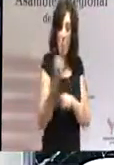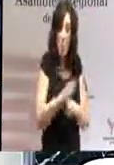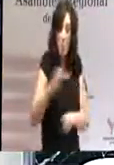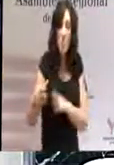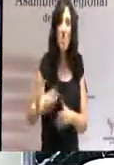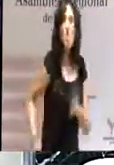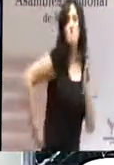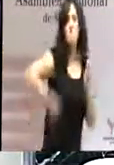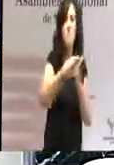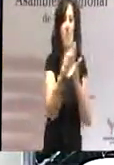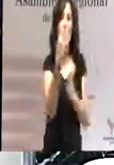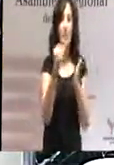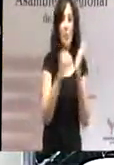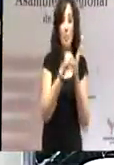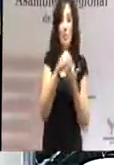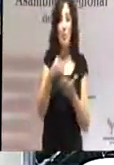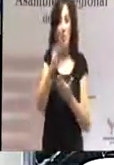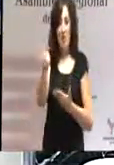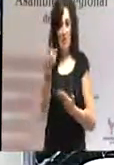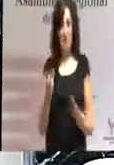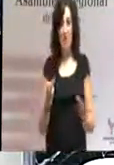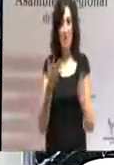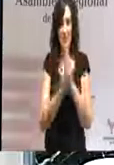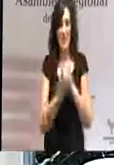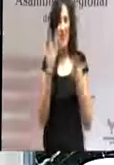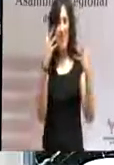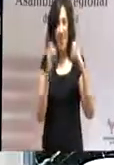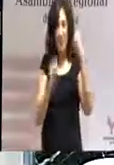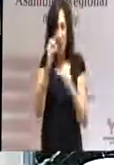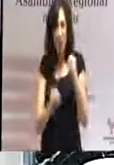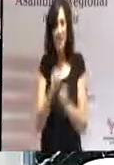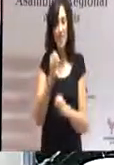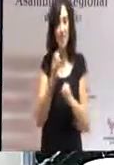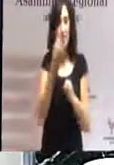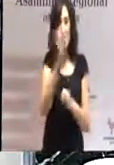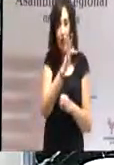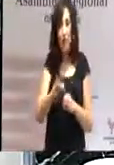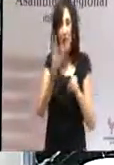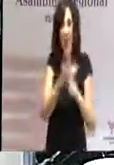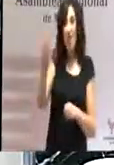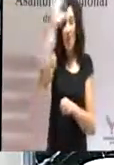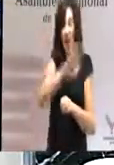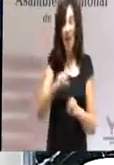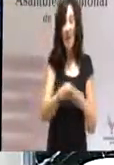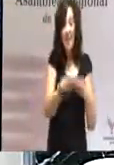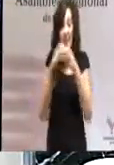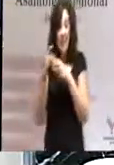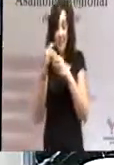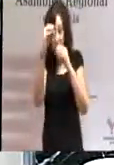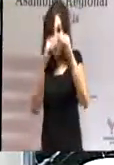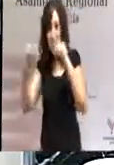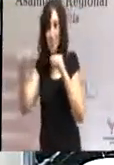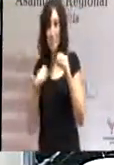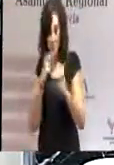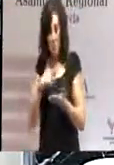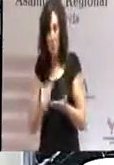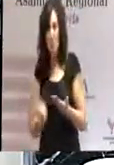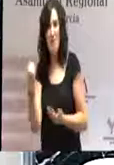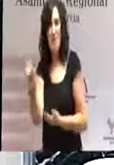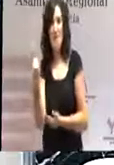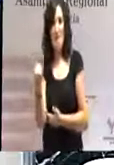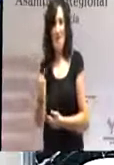4.000 millones de euros. Señorías, el 10% del coste total de la corrupción nacional la tenemos aquí en Murcia y no somos el